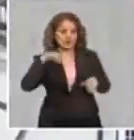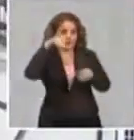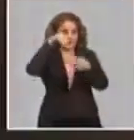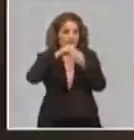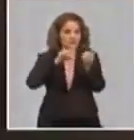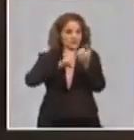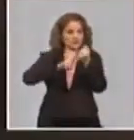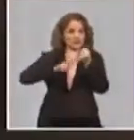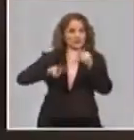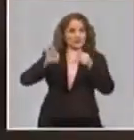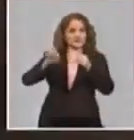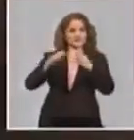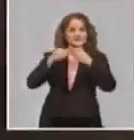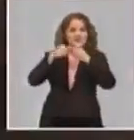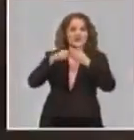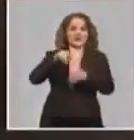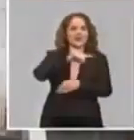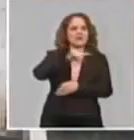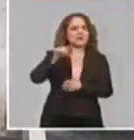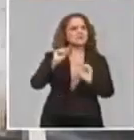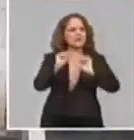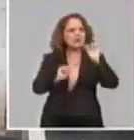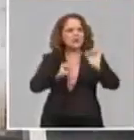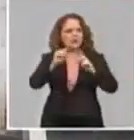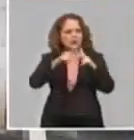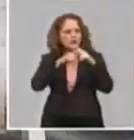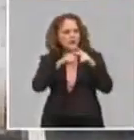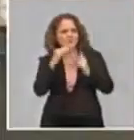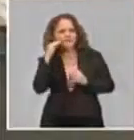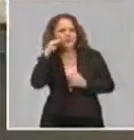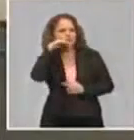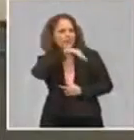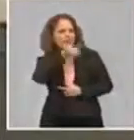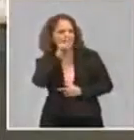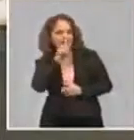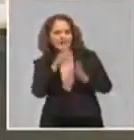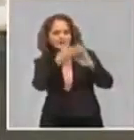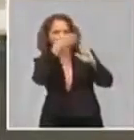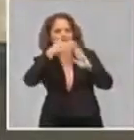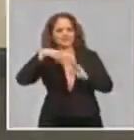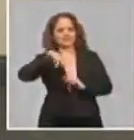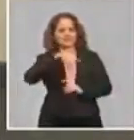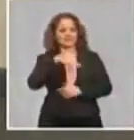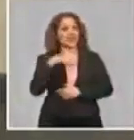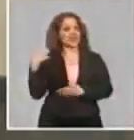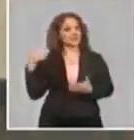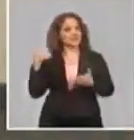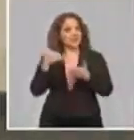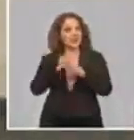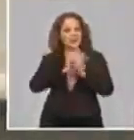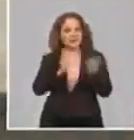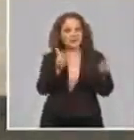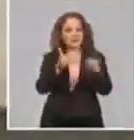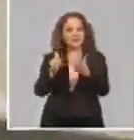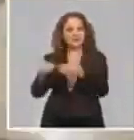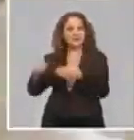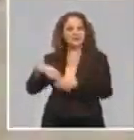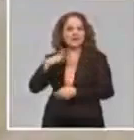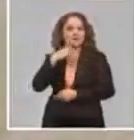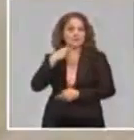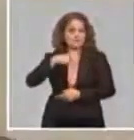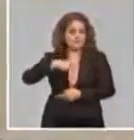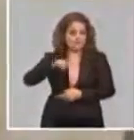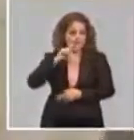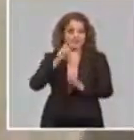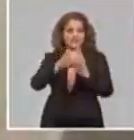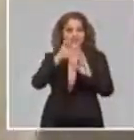Jiguaní, es sujeto de una modernización tecnológica profunda. Actualmente en etapa conclusiva, la inversión permitirá duplicar los